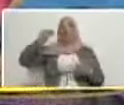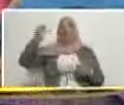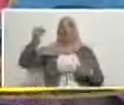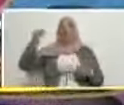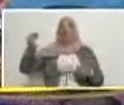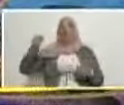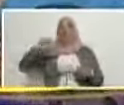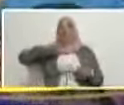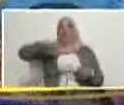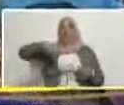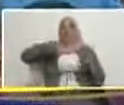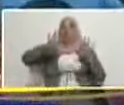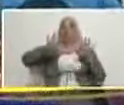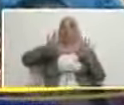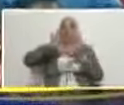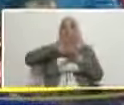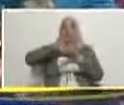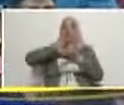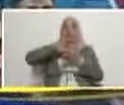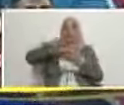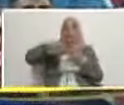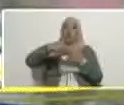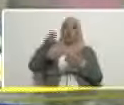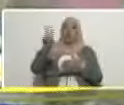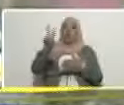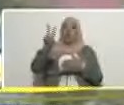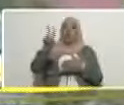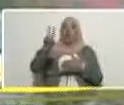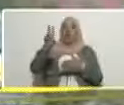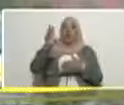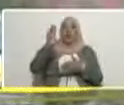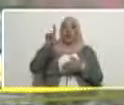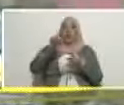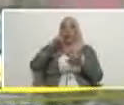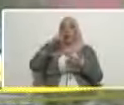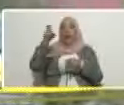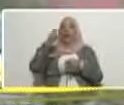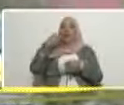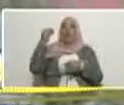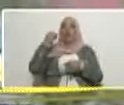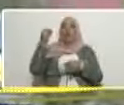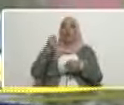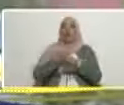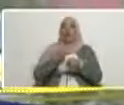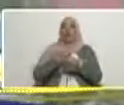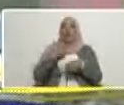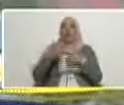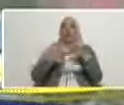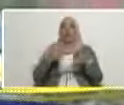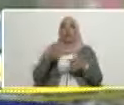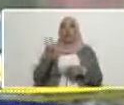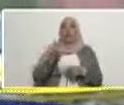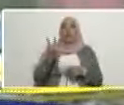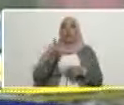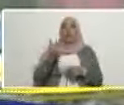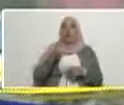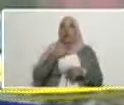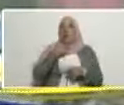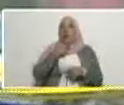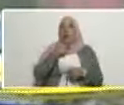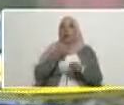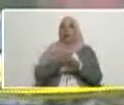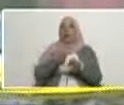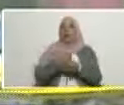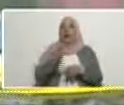en 9 ciudades del país. Rumba, mostacho. Así es, presidente. Usted sabe que los venezolanos nos gusta